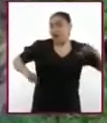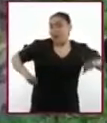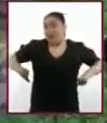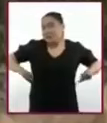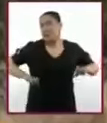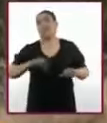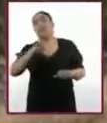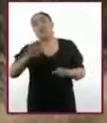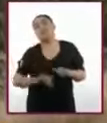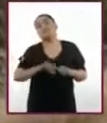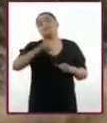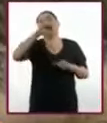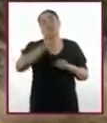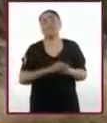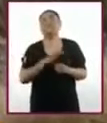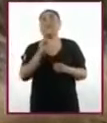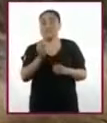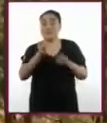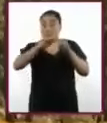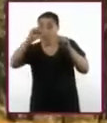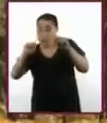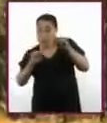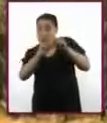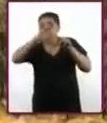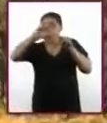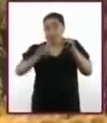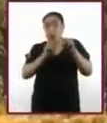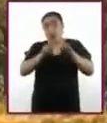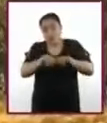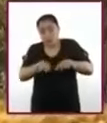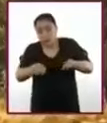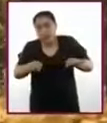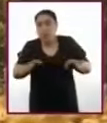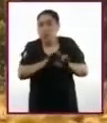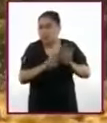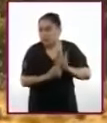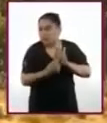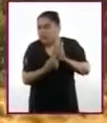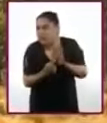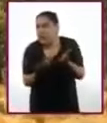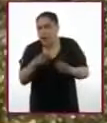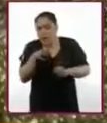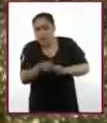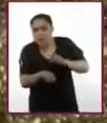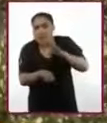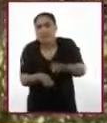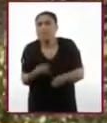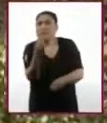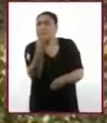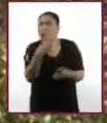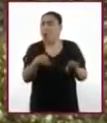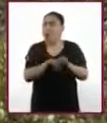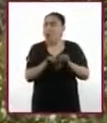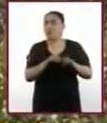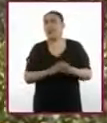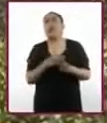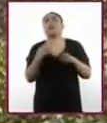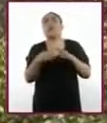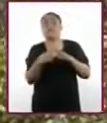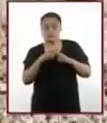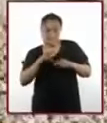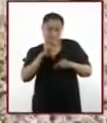desarrollarnos. Una cadena y una red alimentaria nos muestran cómo es que los organismos obtienen su alimento, es decir, quién se come a